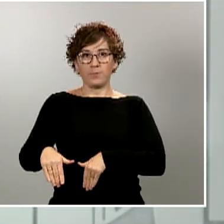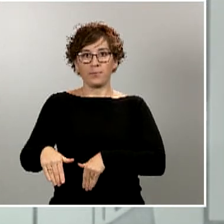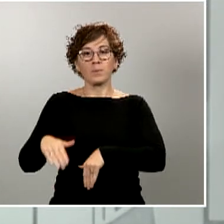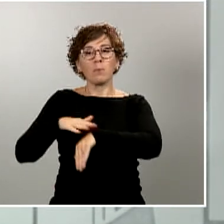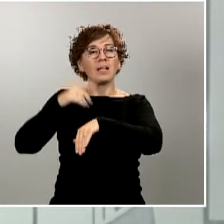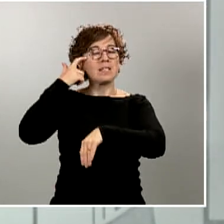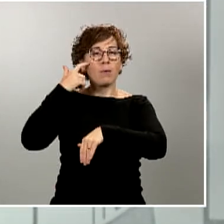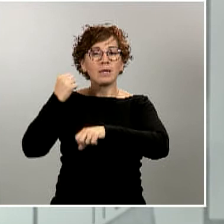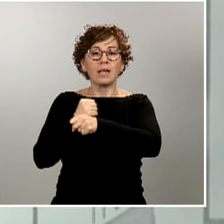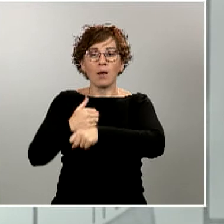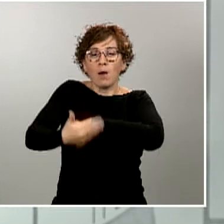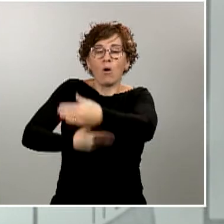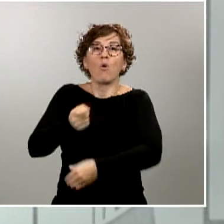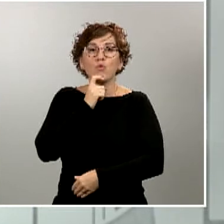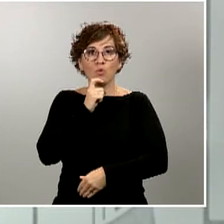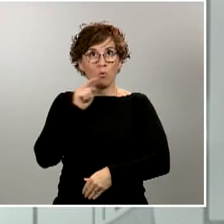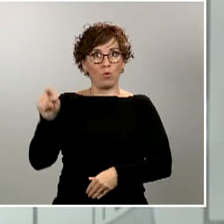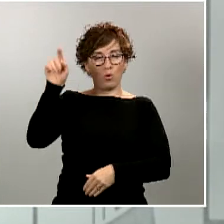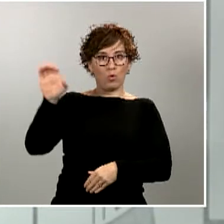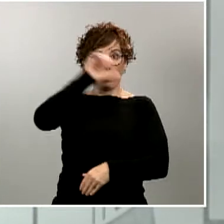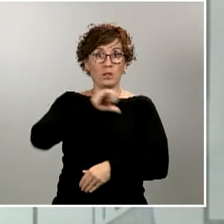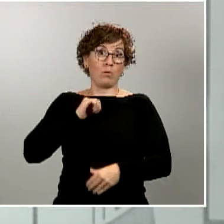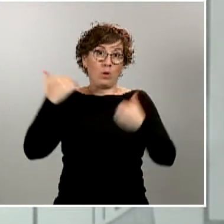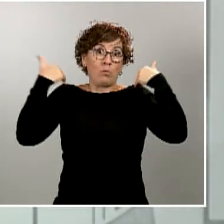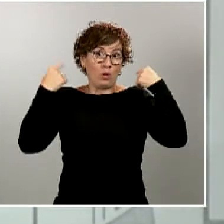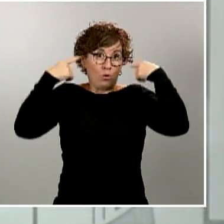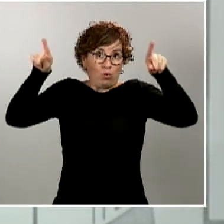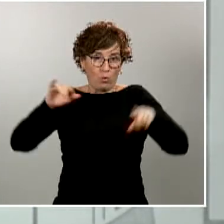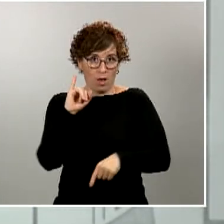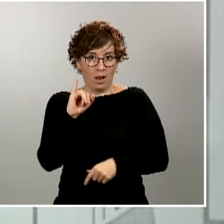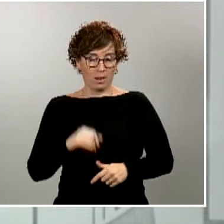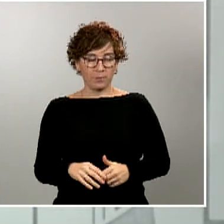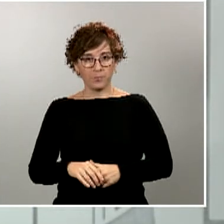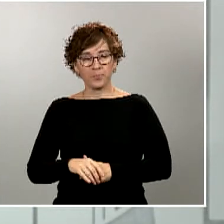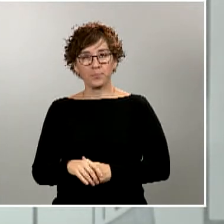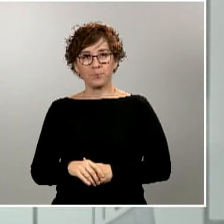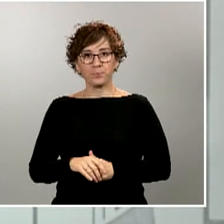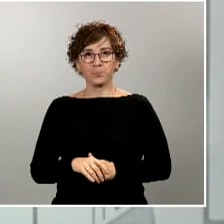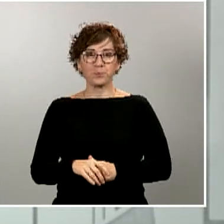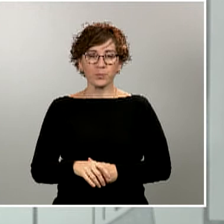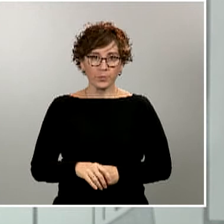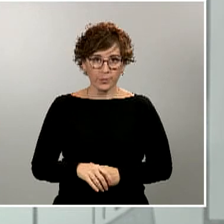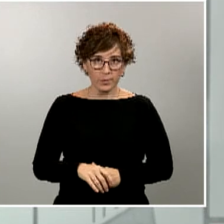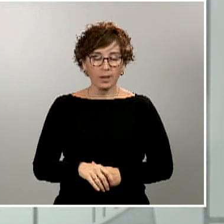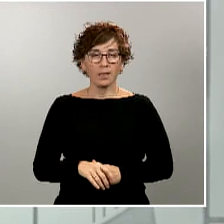parte de las comunidades autónomas, que son las que tienen competencia en esta materia, en las residencias de